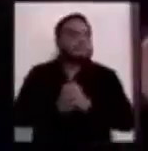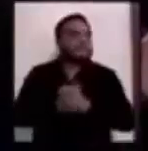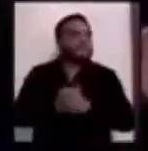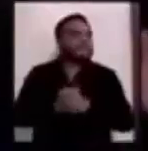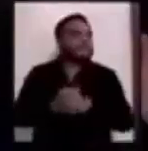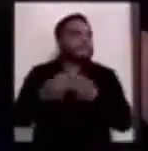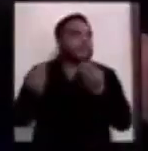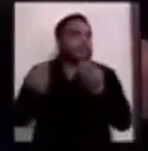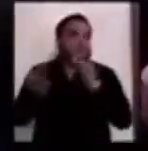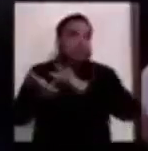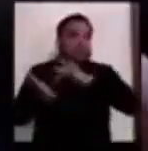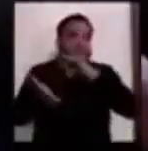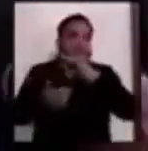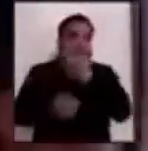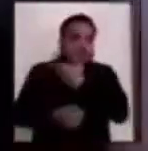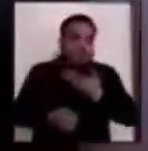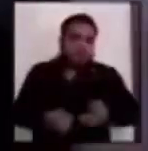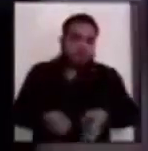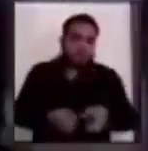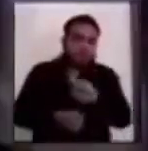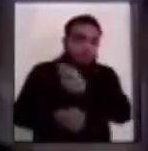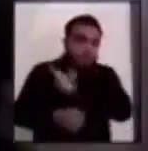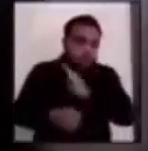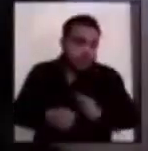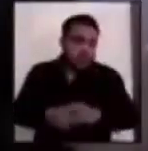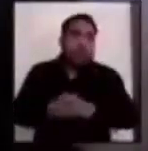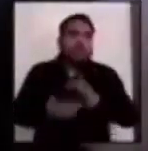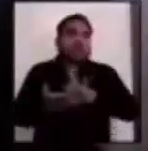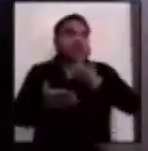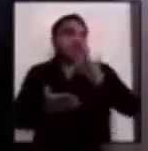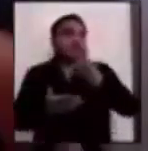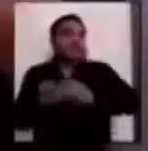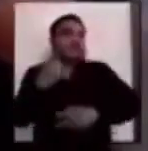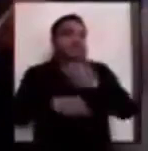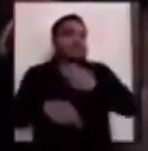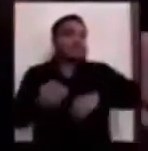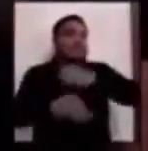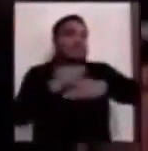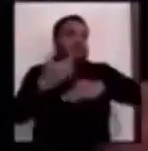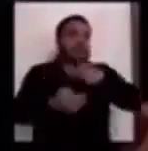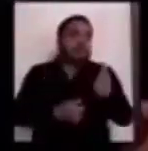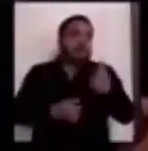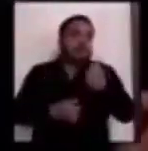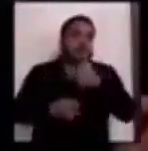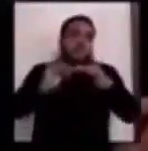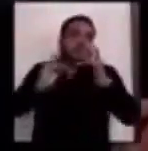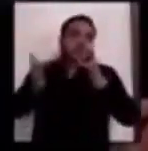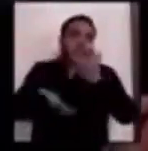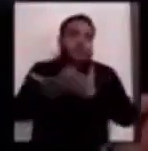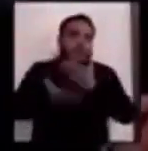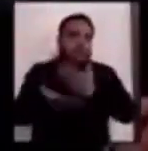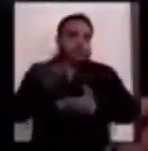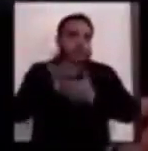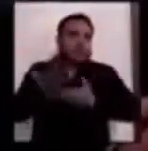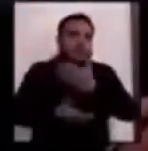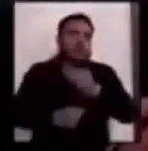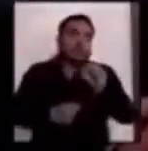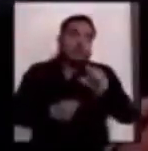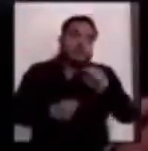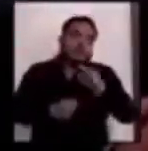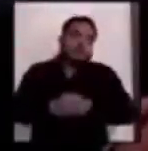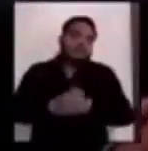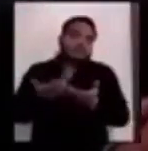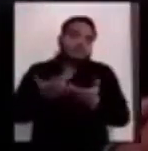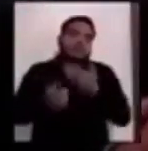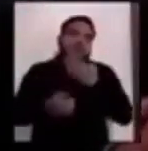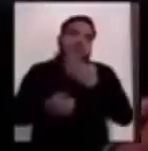Muchas gracias presidente nuevamente agradecer también la presencia de todos y cada uno de los medios de comunicación y agradecer la fibronía